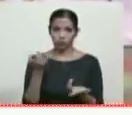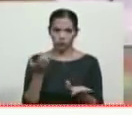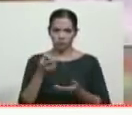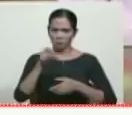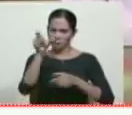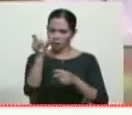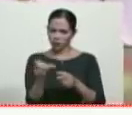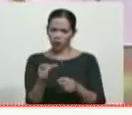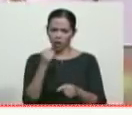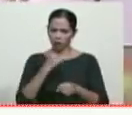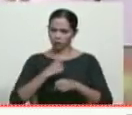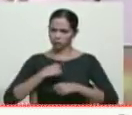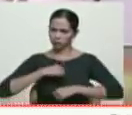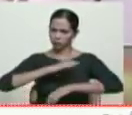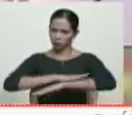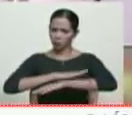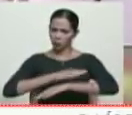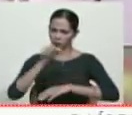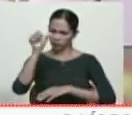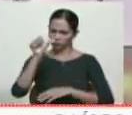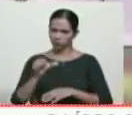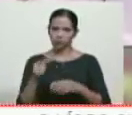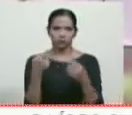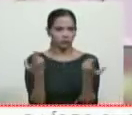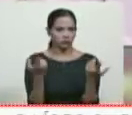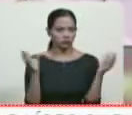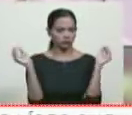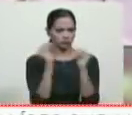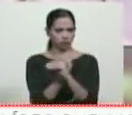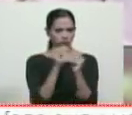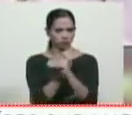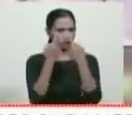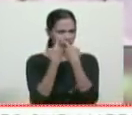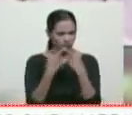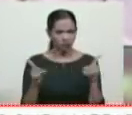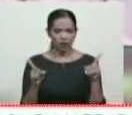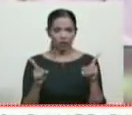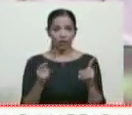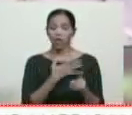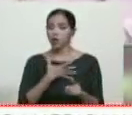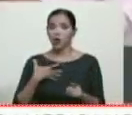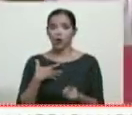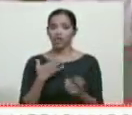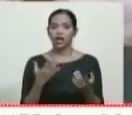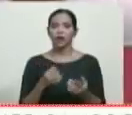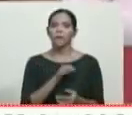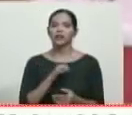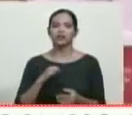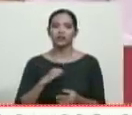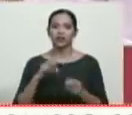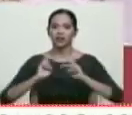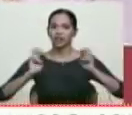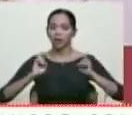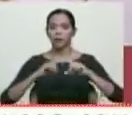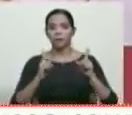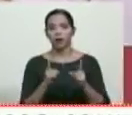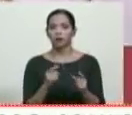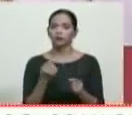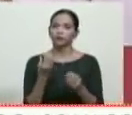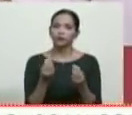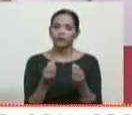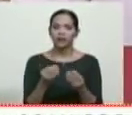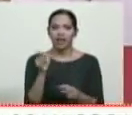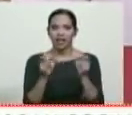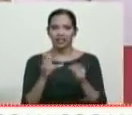bastante contradictorio. Yo no quiero personalizar el tema, pero muchas veces la gente habla